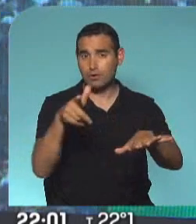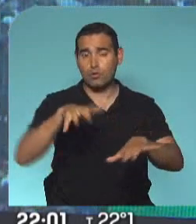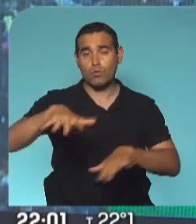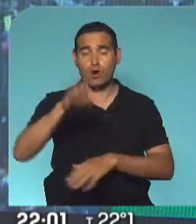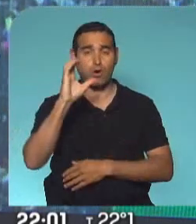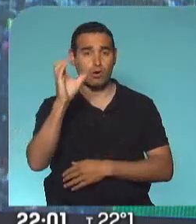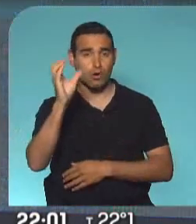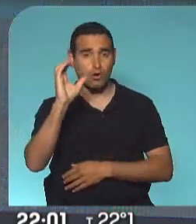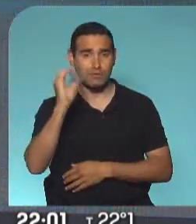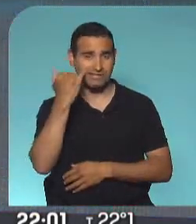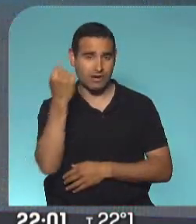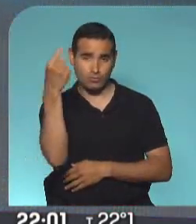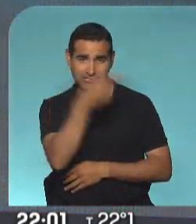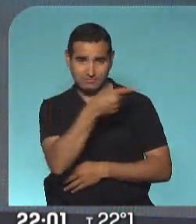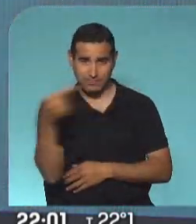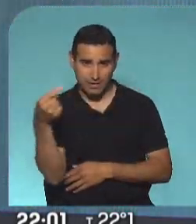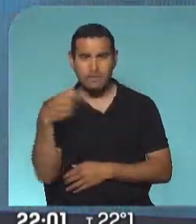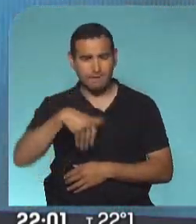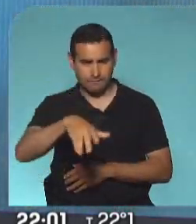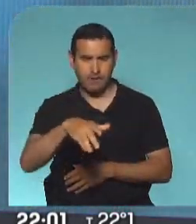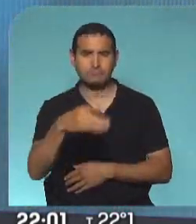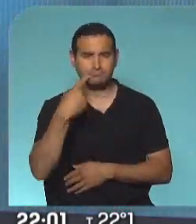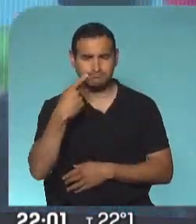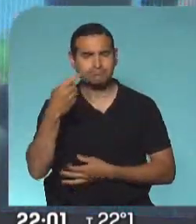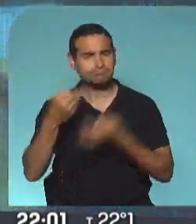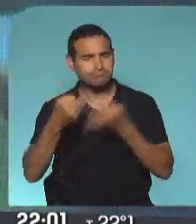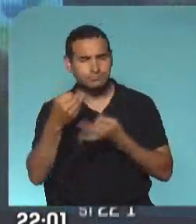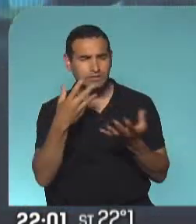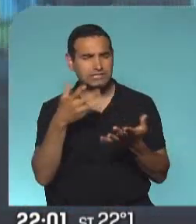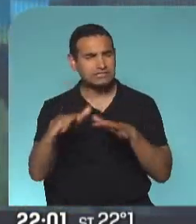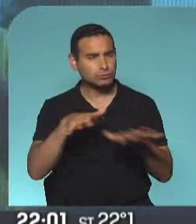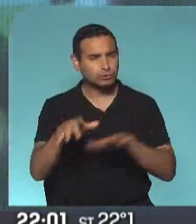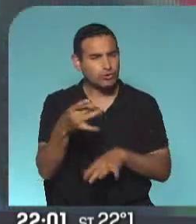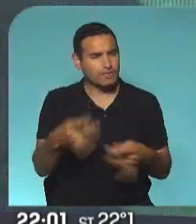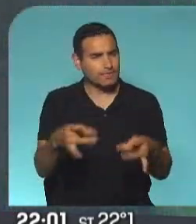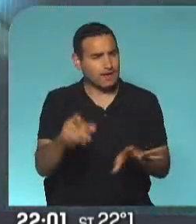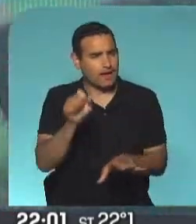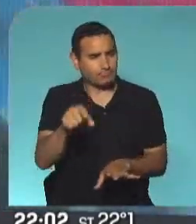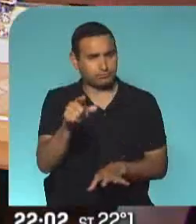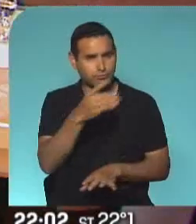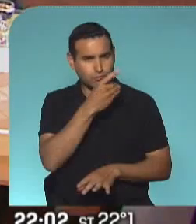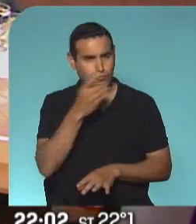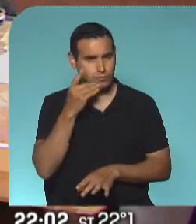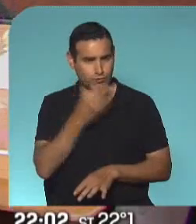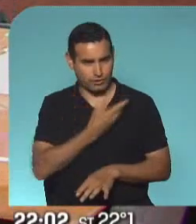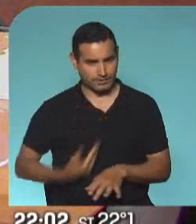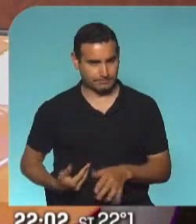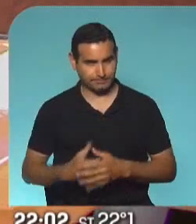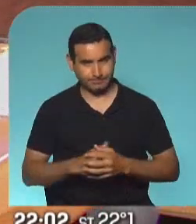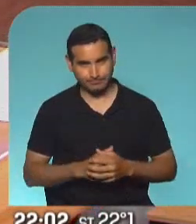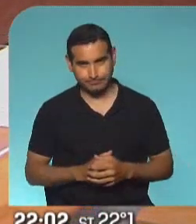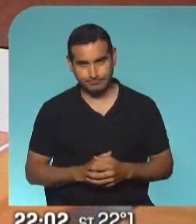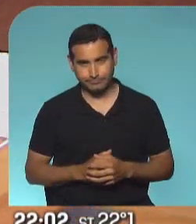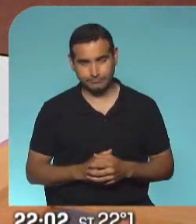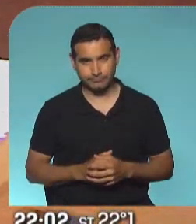Colombia desde hace una semana. En un rato vamos a estar analizando la delicada situación que enfrenta el gobierno de Iván Duque.